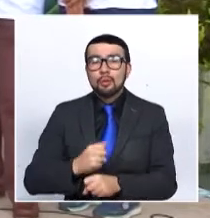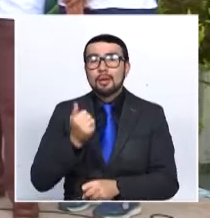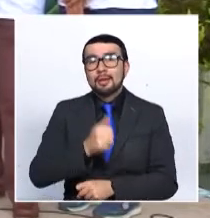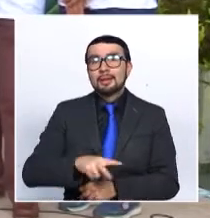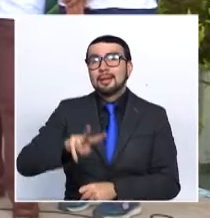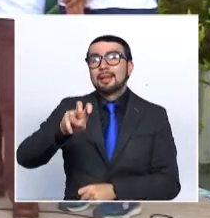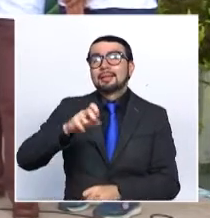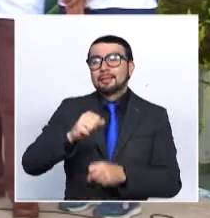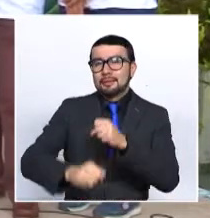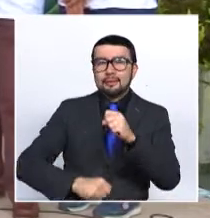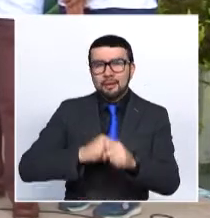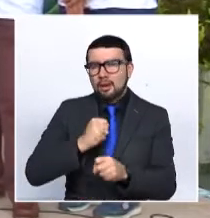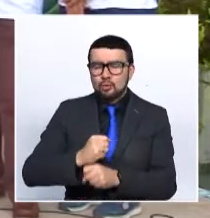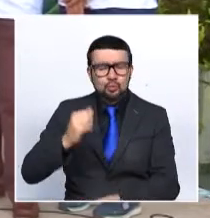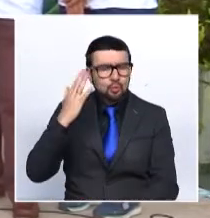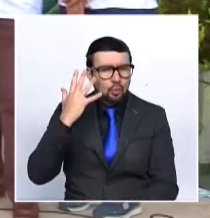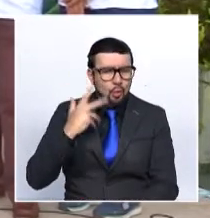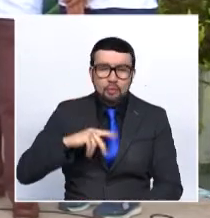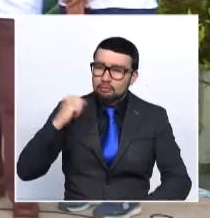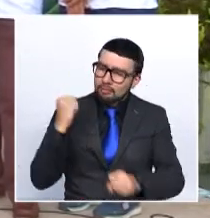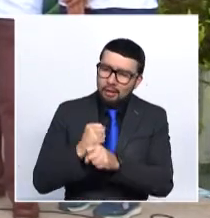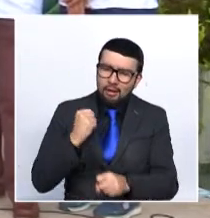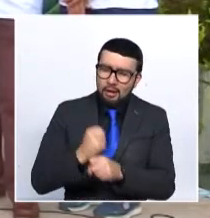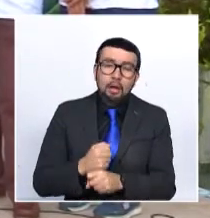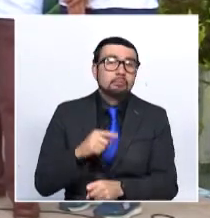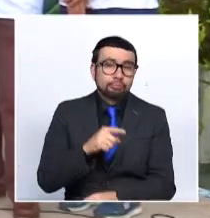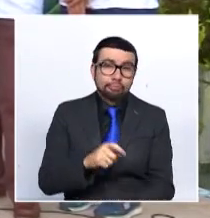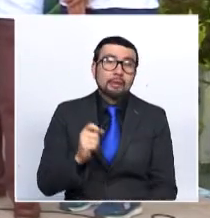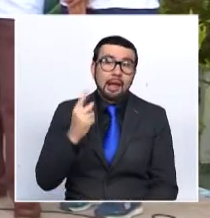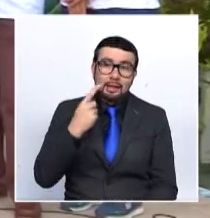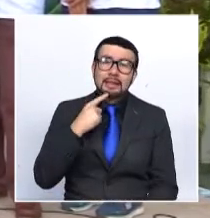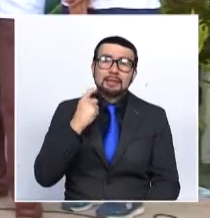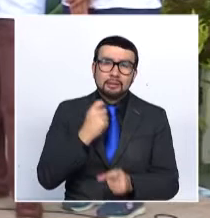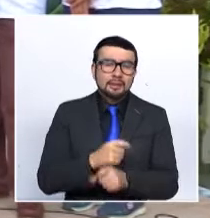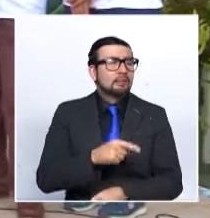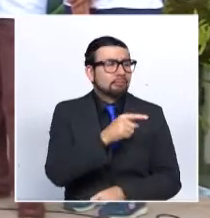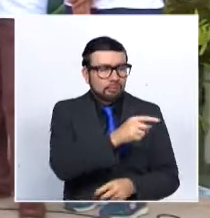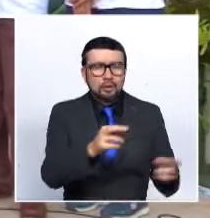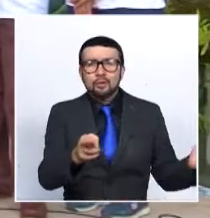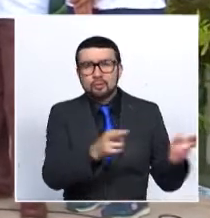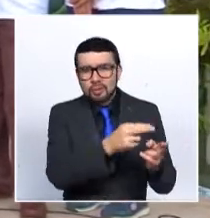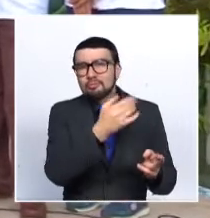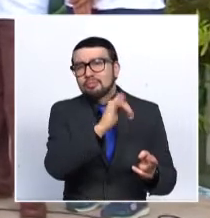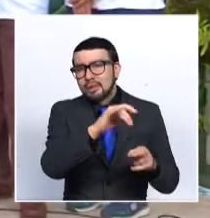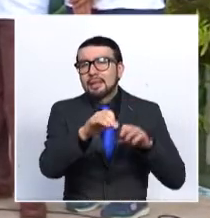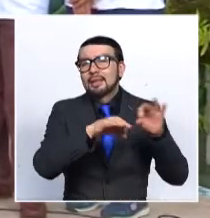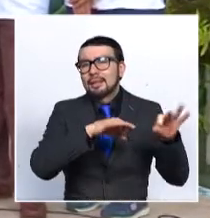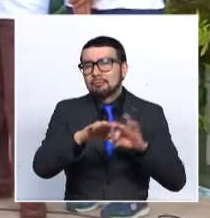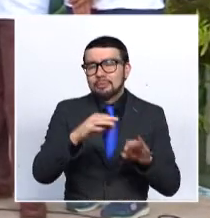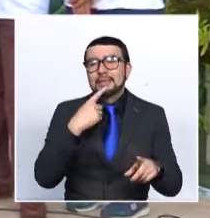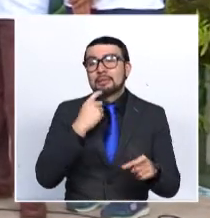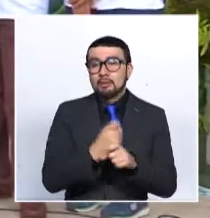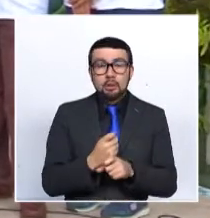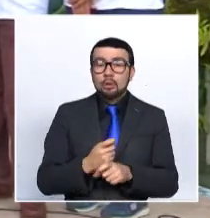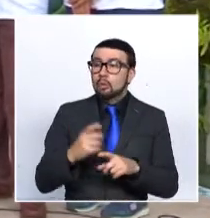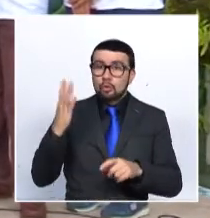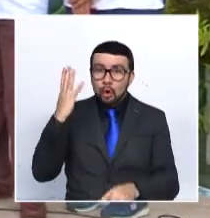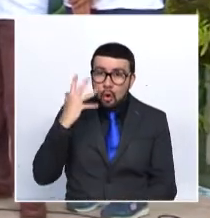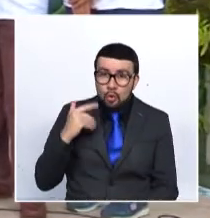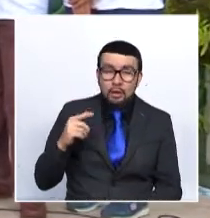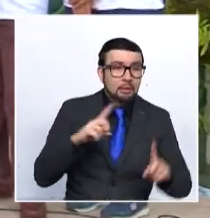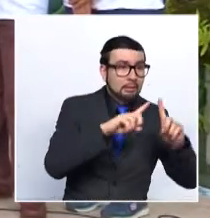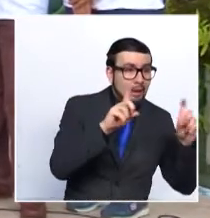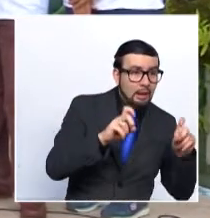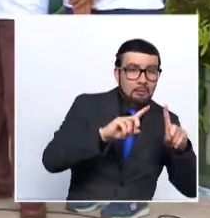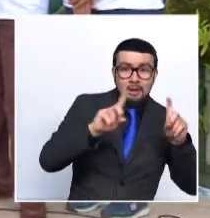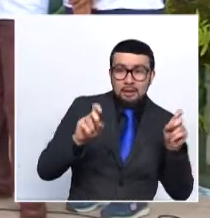estar haciendo una labor diaria muy difícil, como bien lo ha resumido el doctor Alonso Cárdenas, porque todos los días tener un tema para todos ustedes de